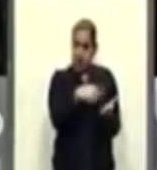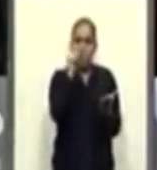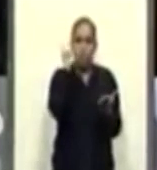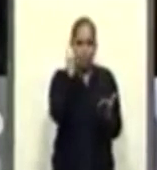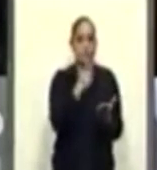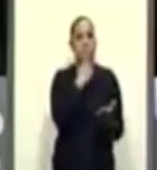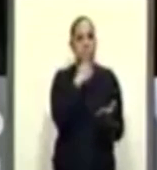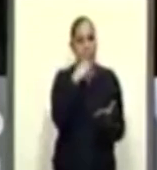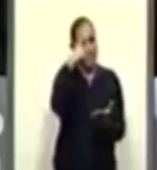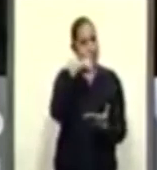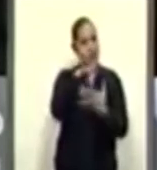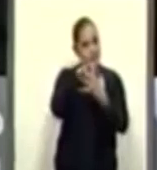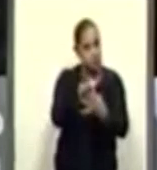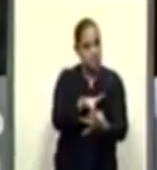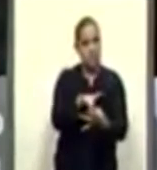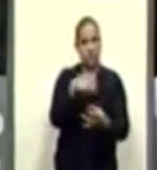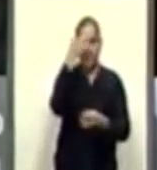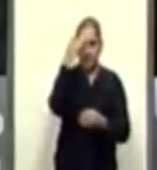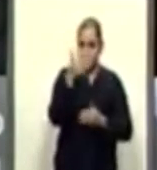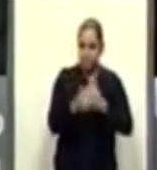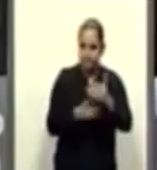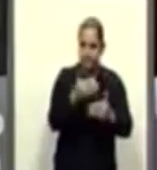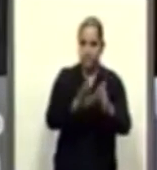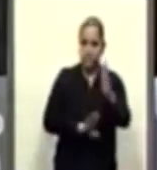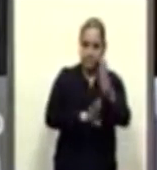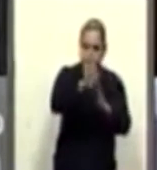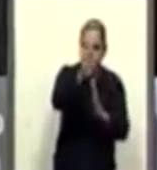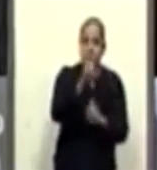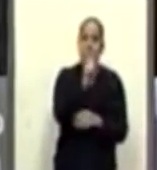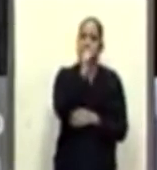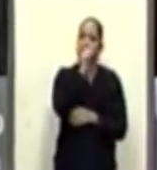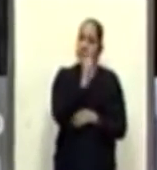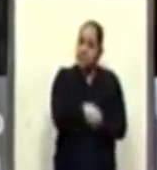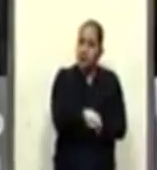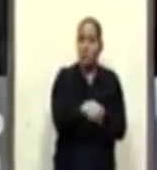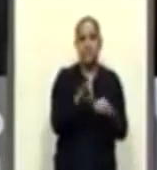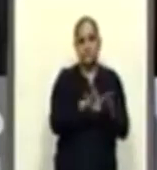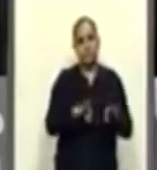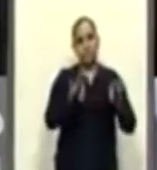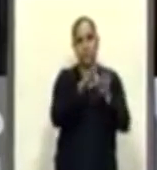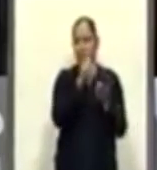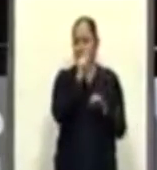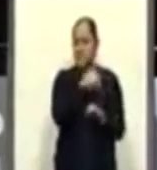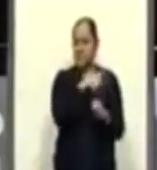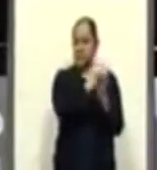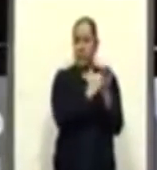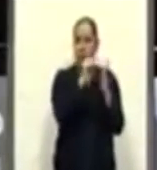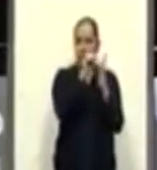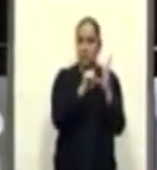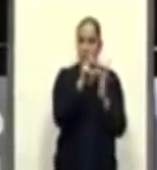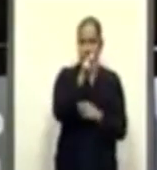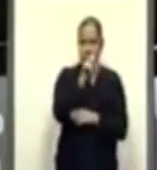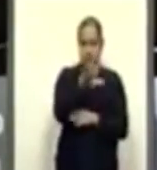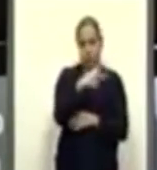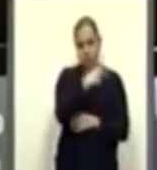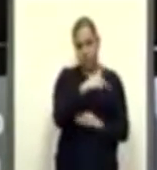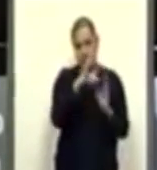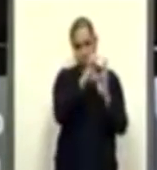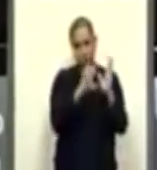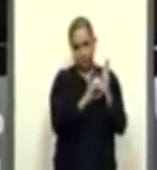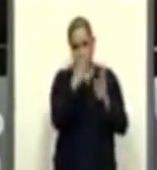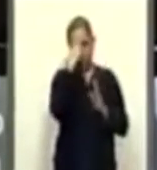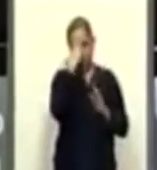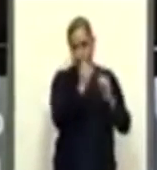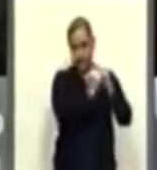por supuesto, que el principio de soberanía popular consagrado en el artículo 39 de la Constitución Federal